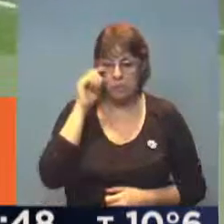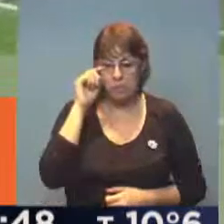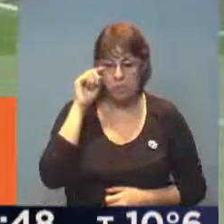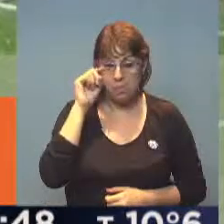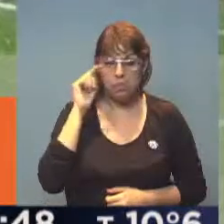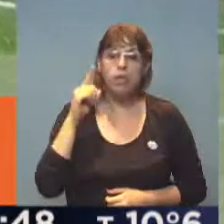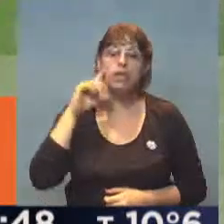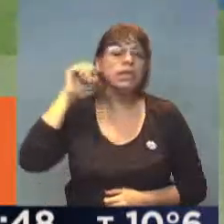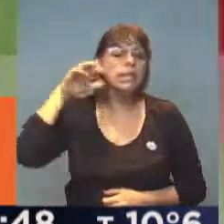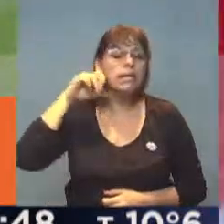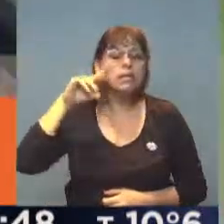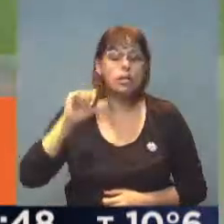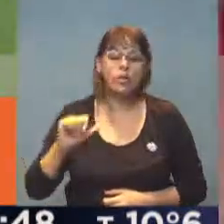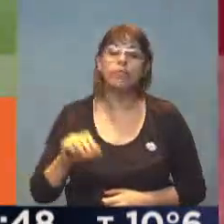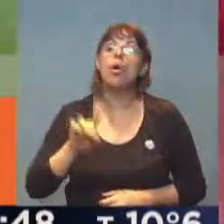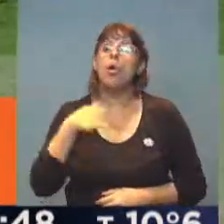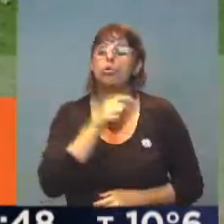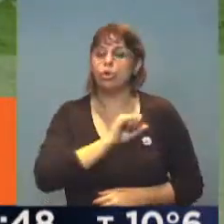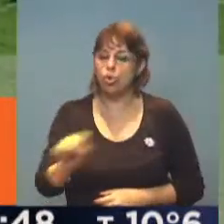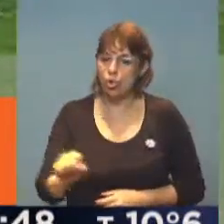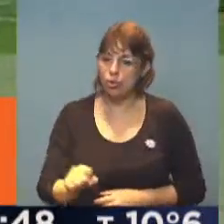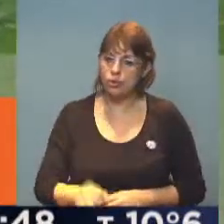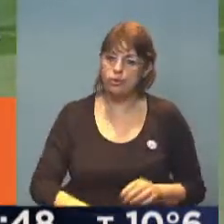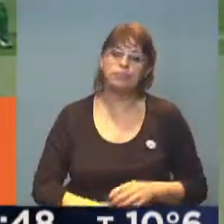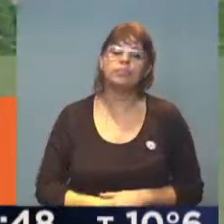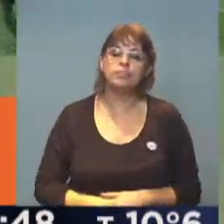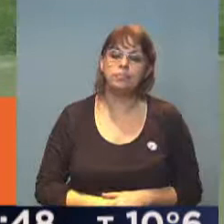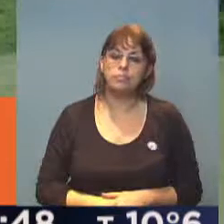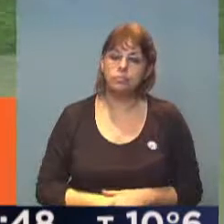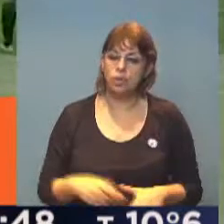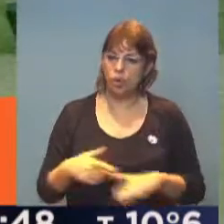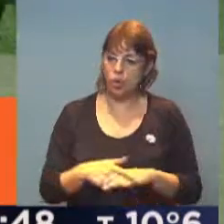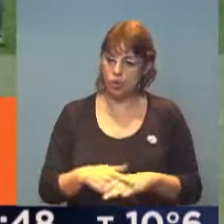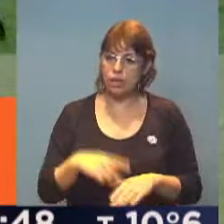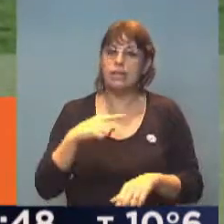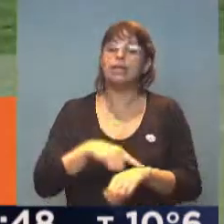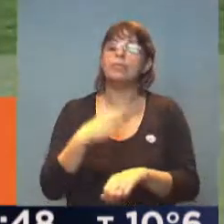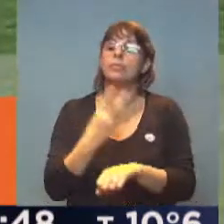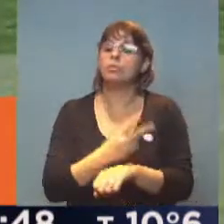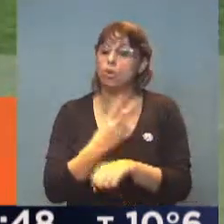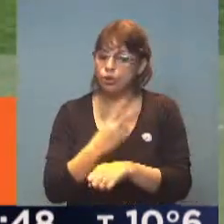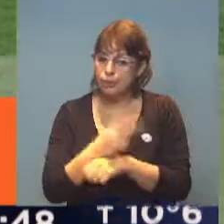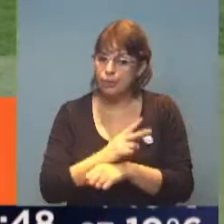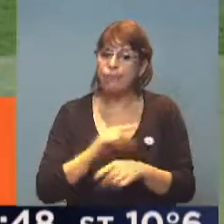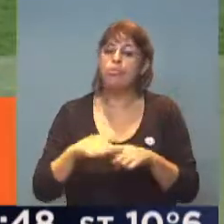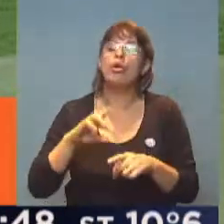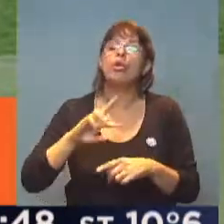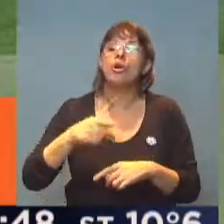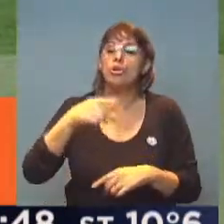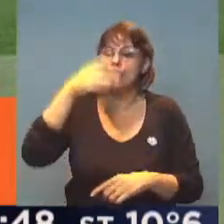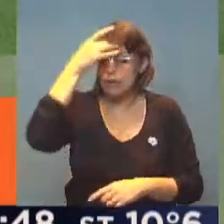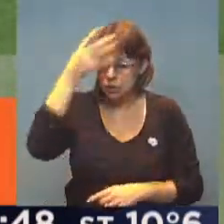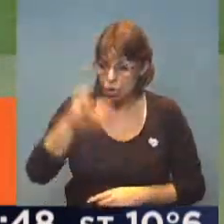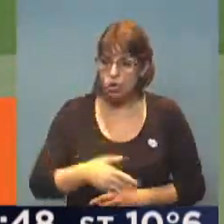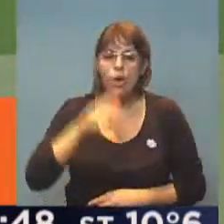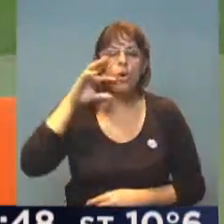Ignacio Oroná, otro golazo a vestuarios. En el complemento, desde los 12 pasos,